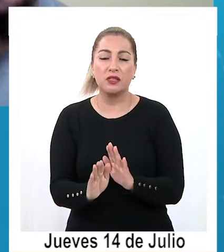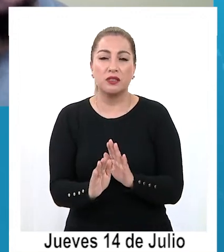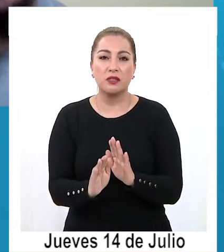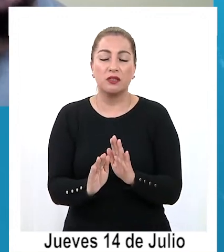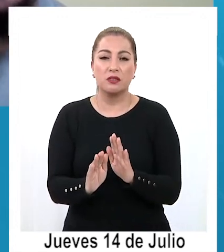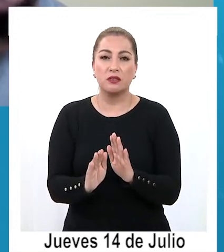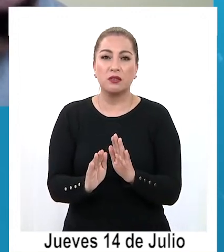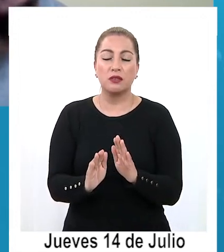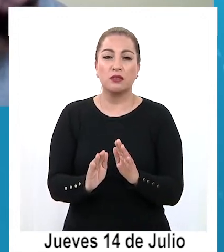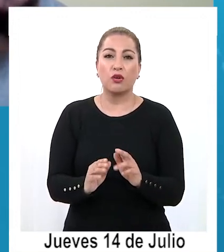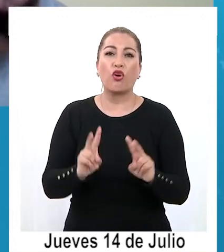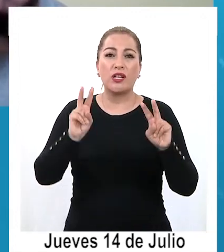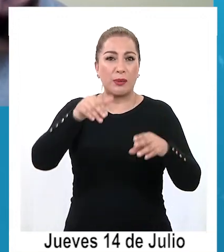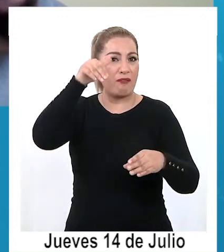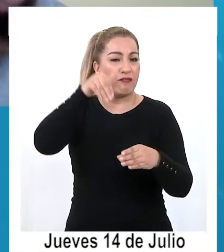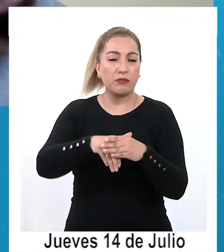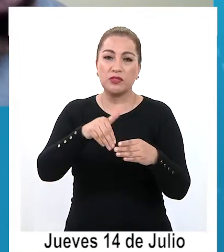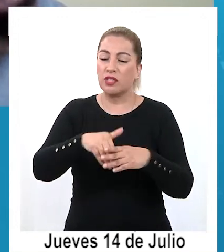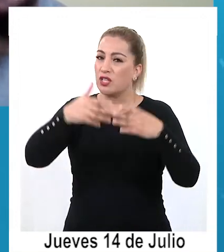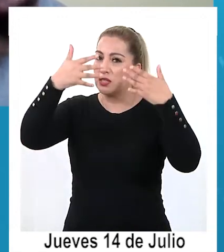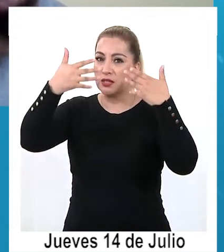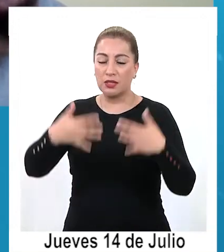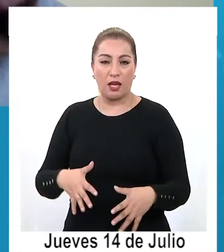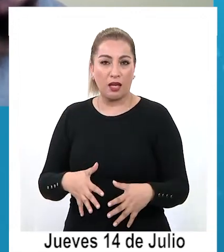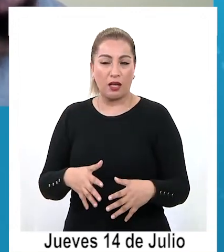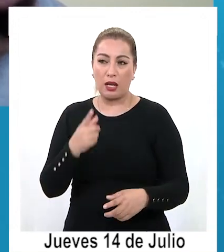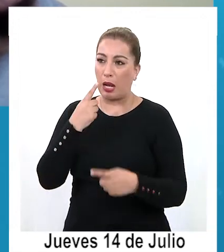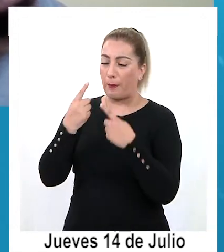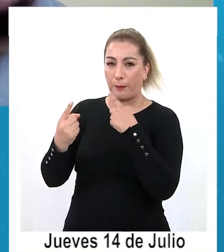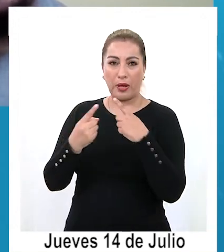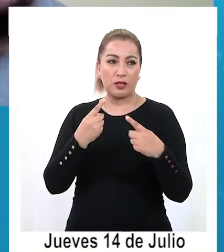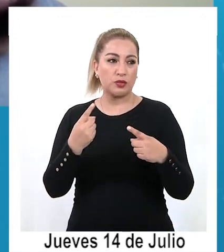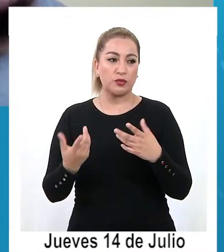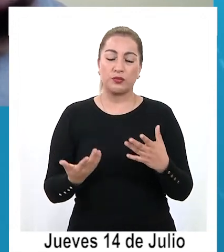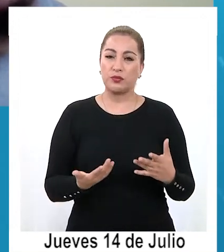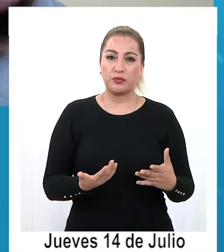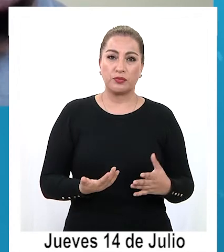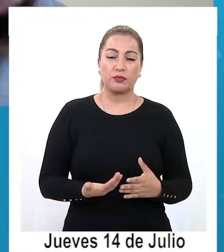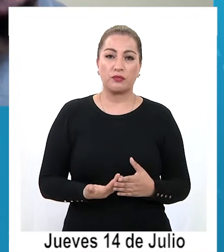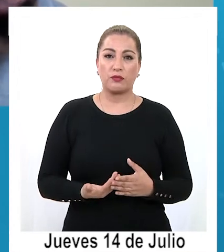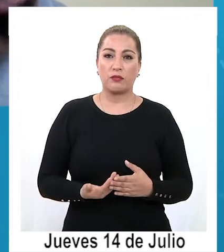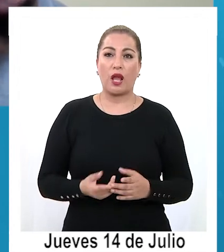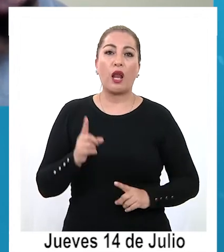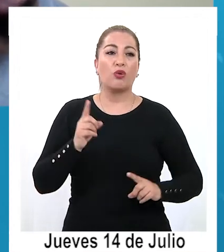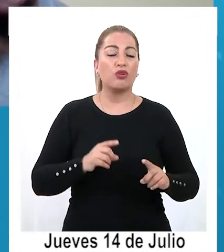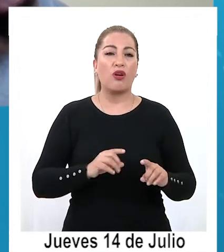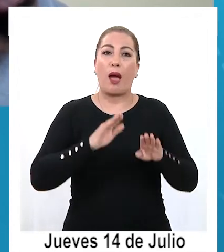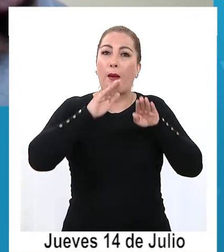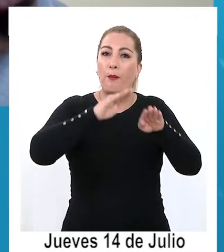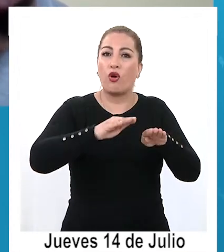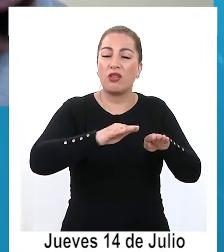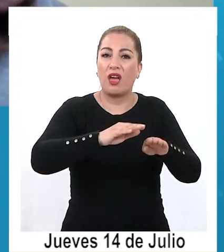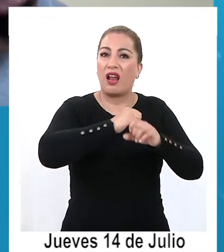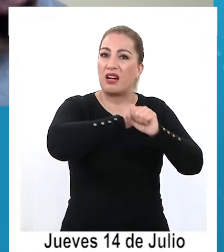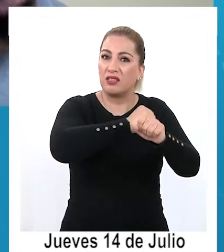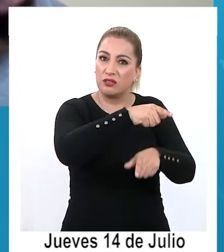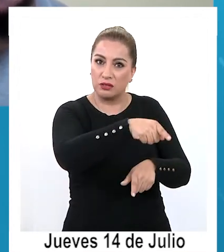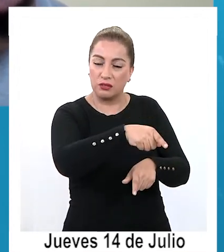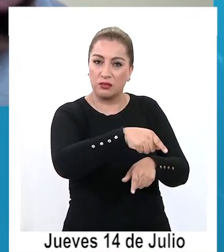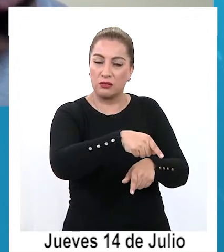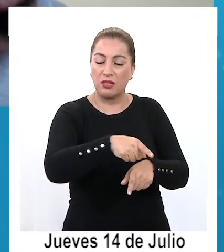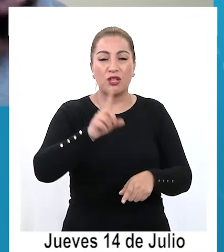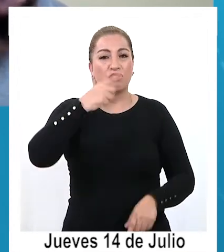ya con el plebiscito, la encuesta le han dado el favor al rechazo. Bueno, sabemos que